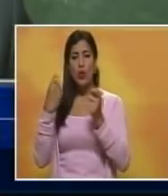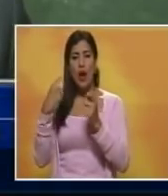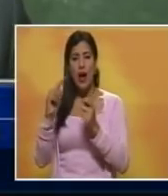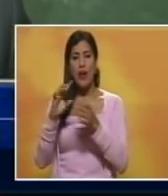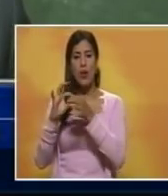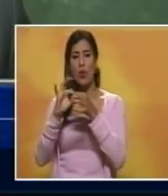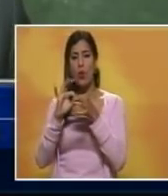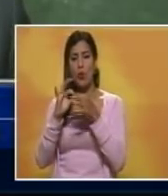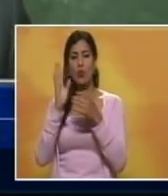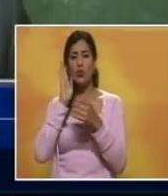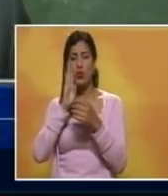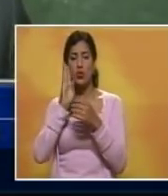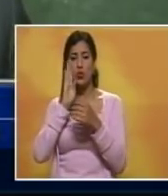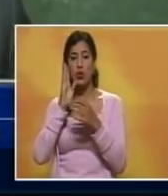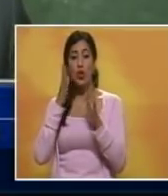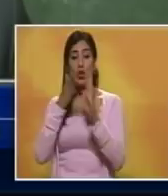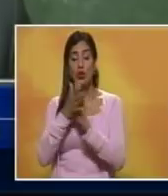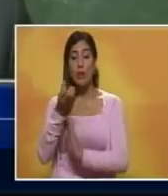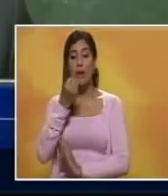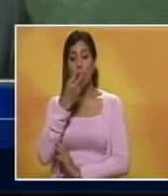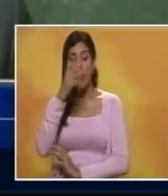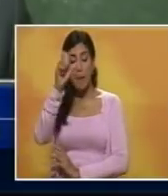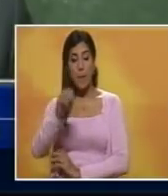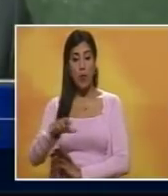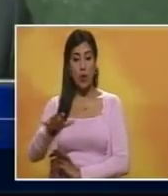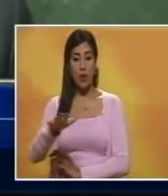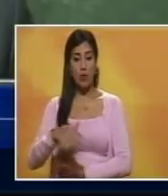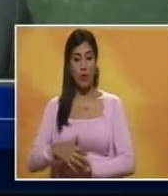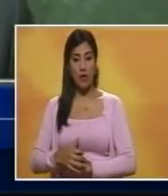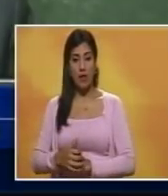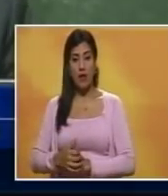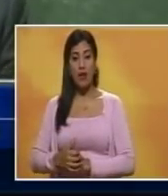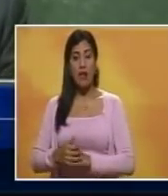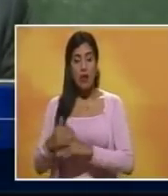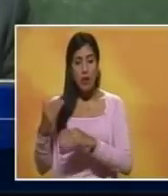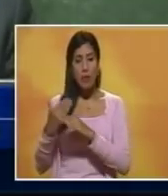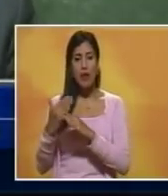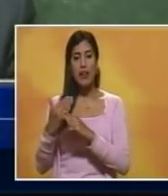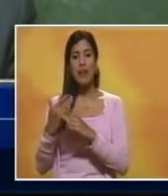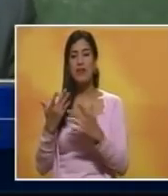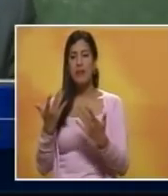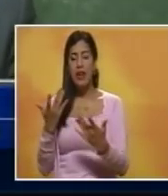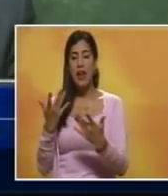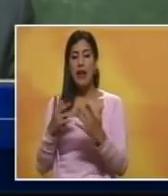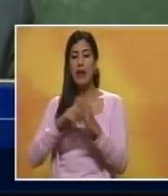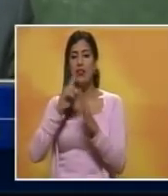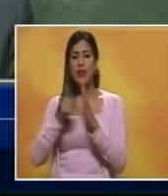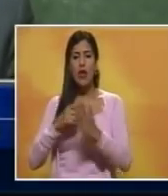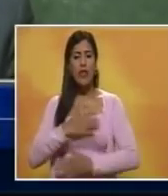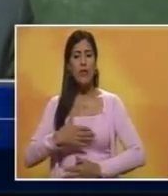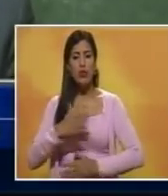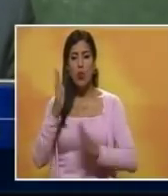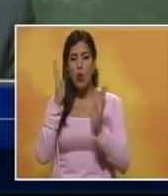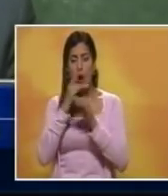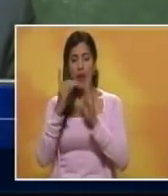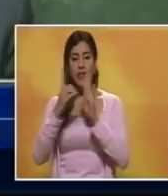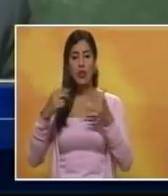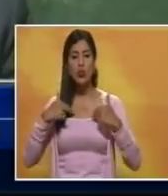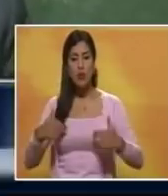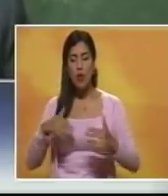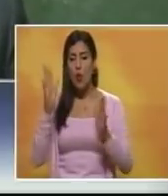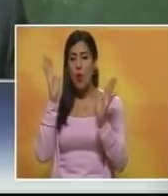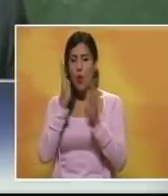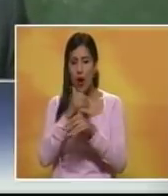coercitivas unilaterales sobre el bienestar de los pueblos, que les impide, entre otros, el pleno goce y disfrute de sus derechos